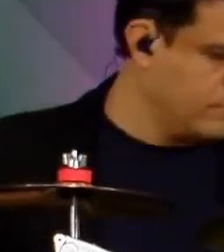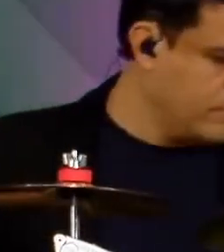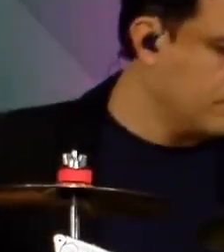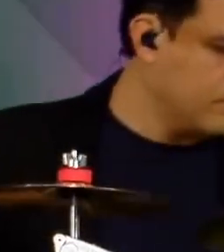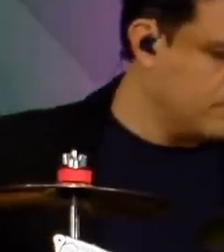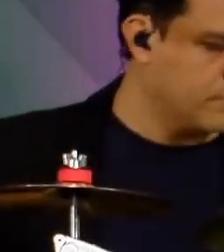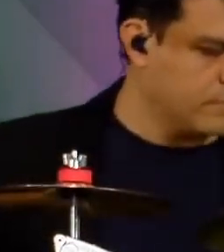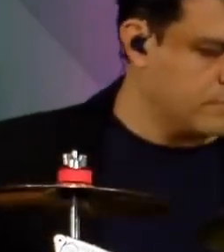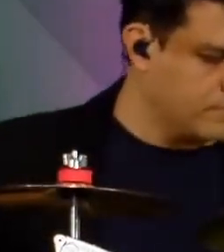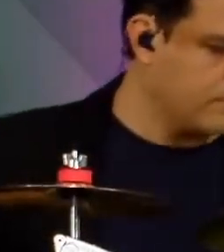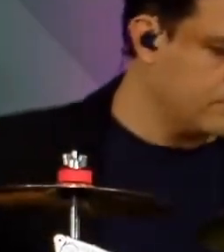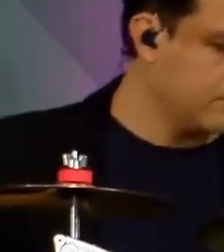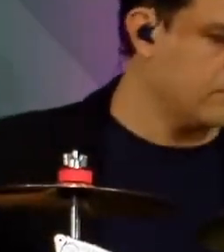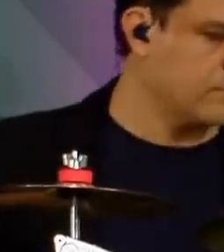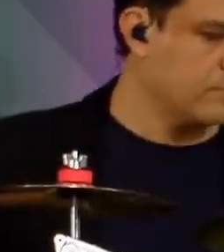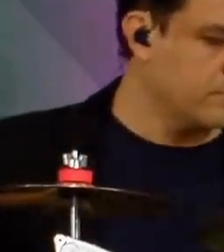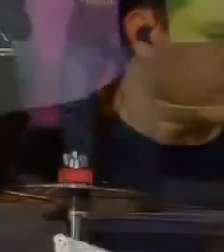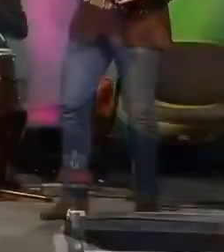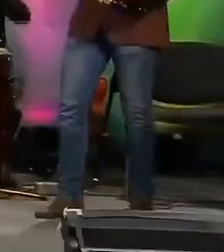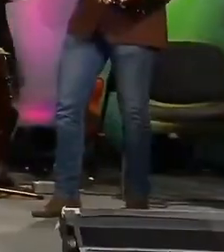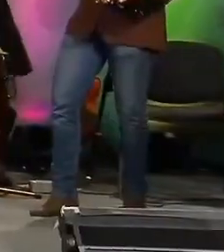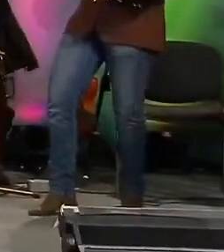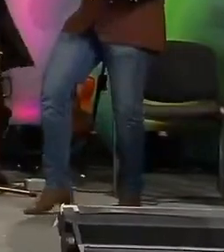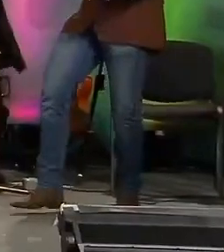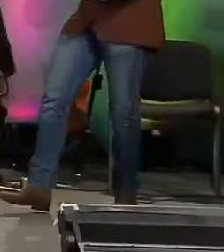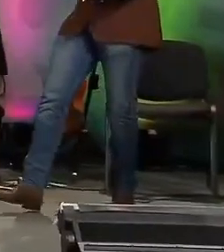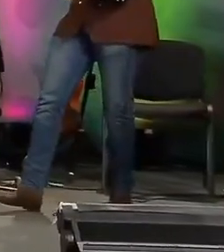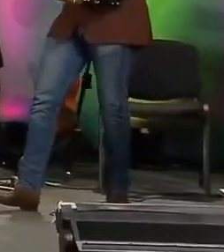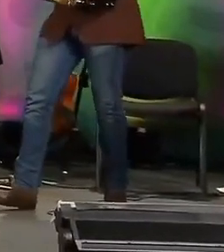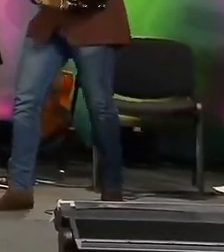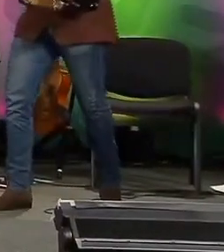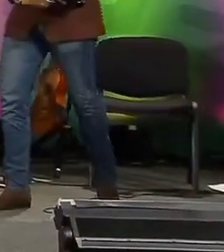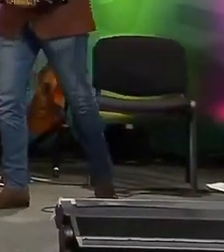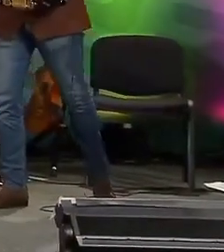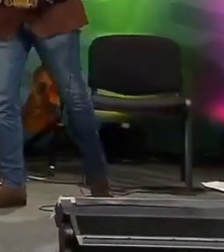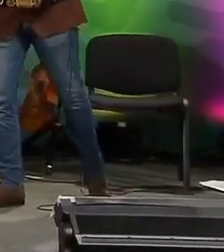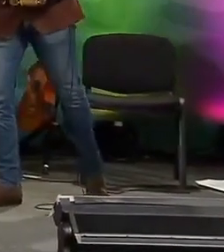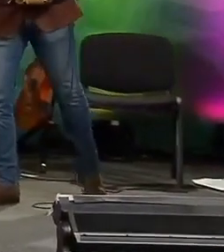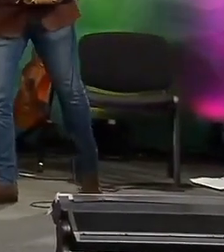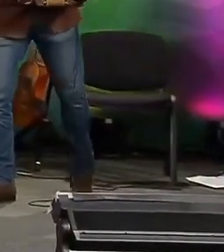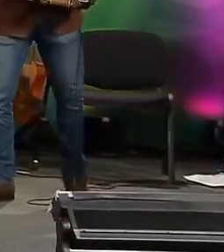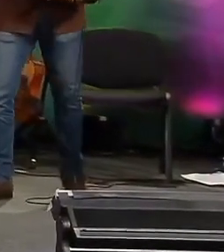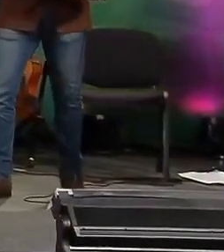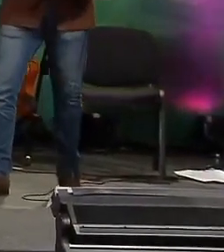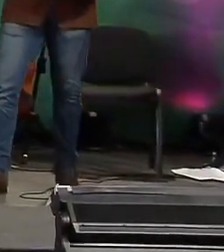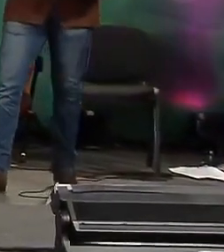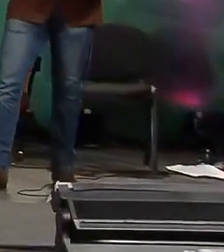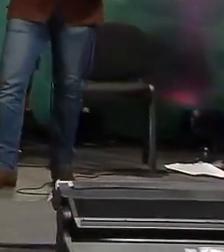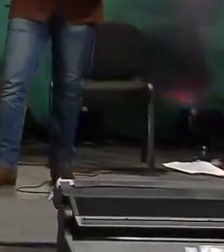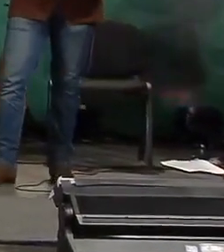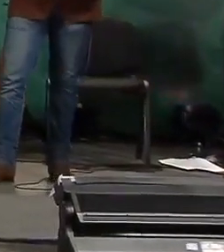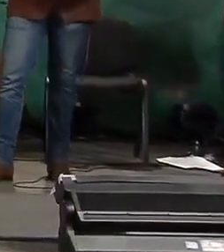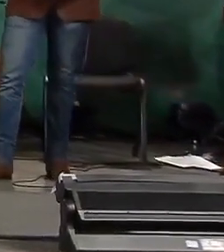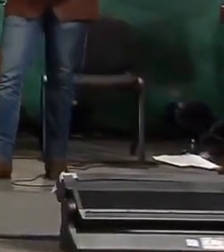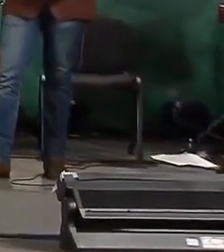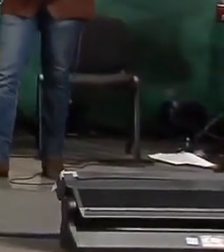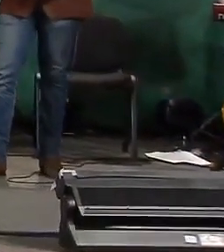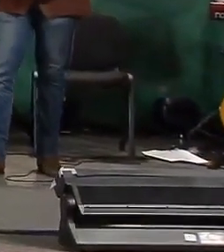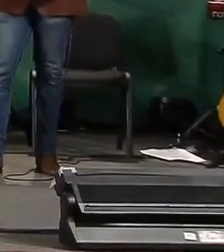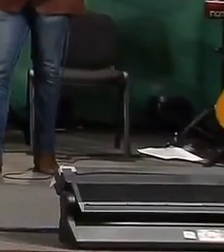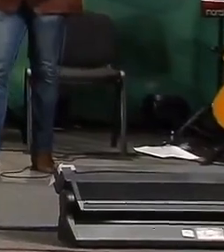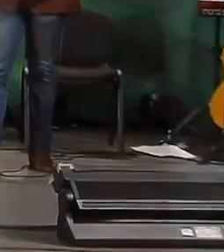música norteña, mariachis también, que traigan cartones llenos de cerveza y échenme